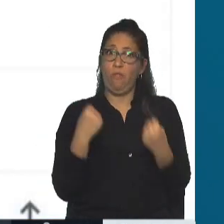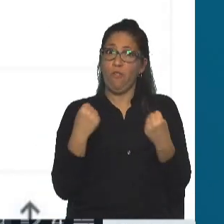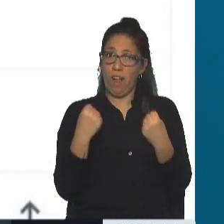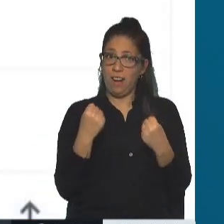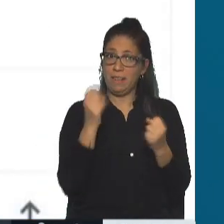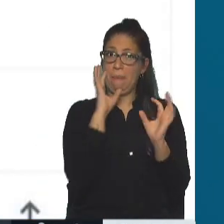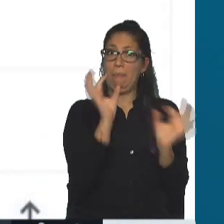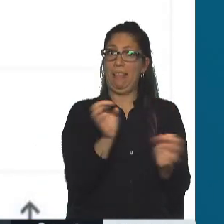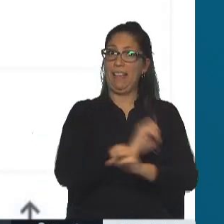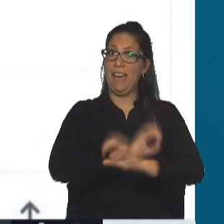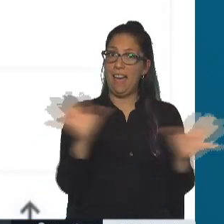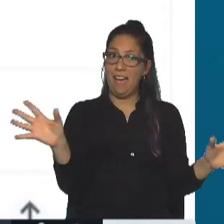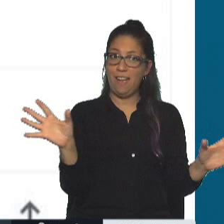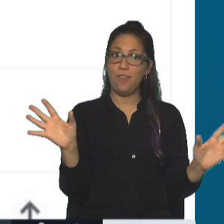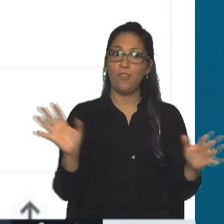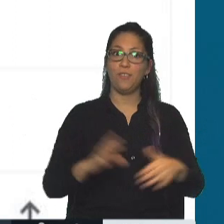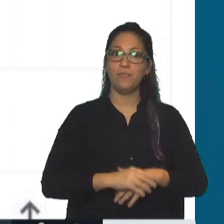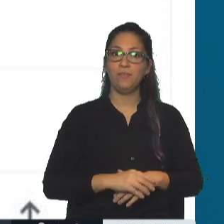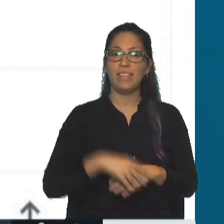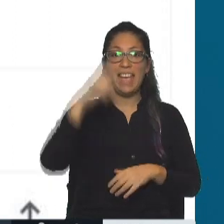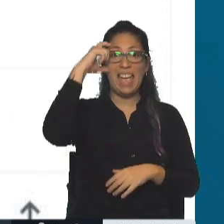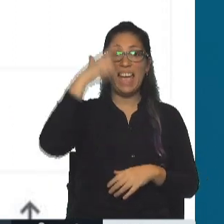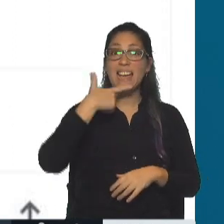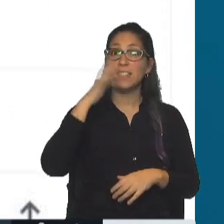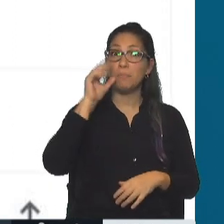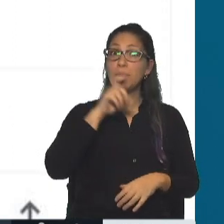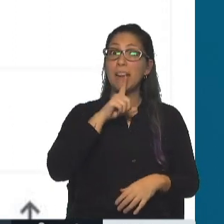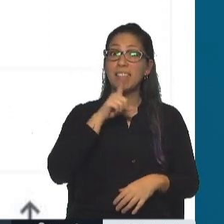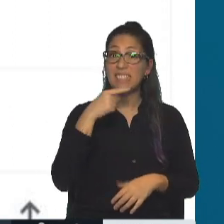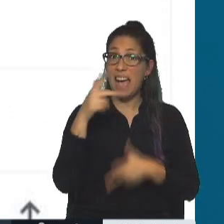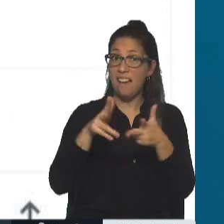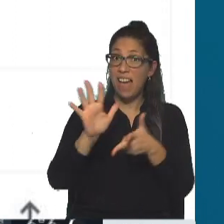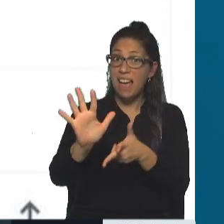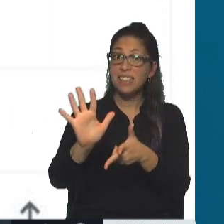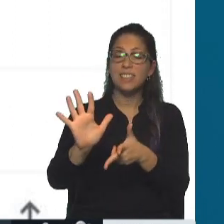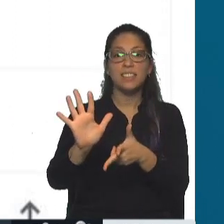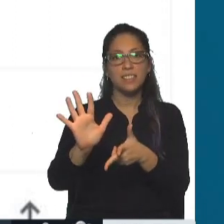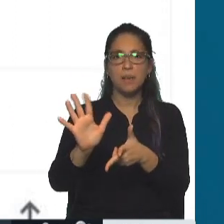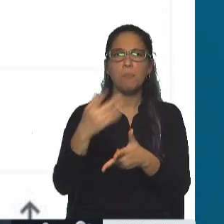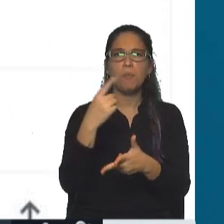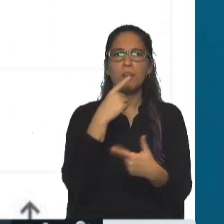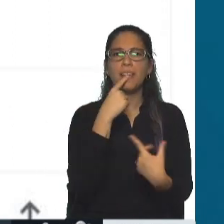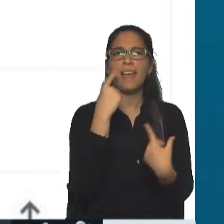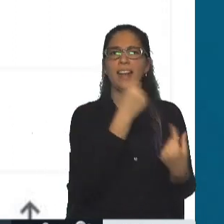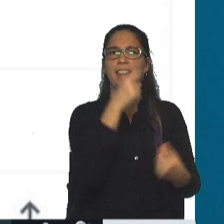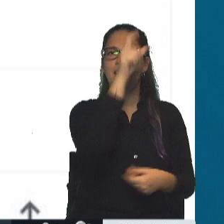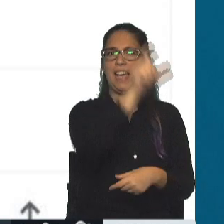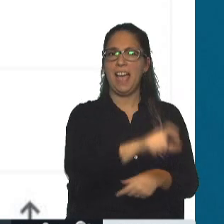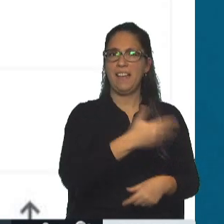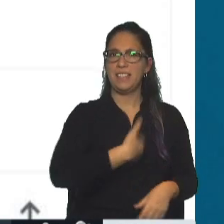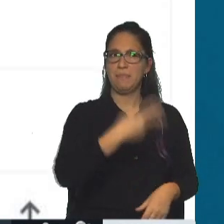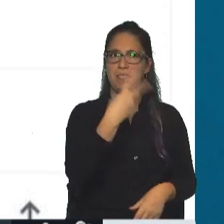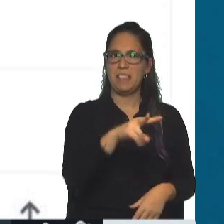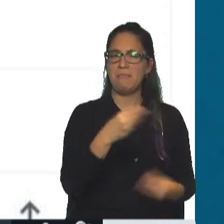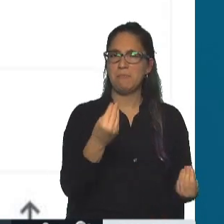muy contundente, hacia adentro y hacia afuera. Y Esper, si va a decir eso, también los argumentos, no hace falta argumentos de por qué está cuestionando en todo caso a la vicepresidenta, que no quedaron claros.